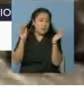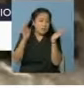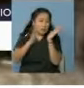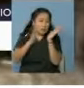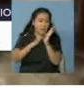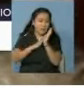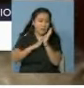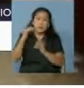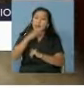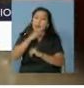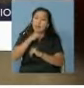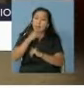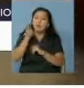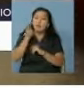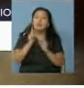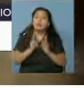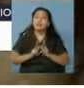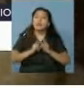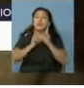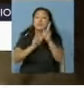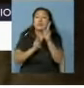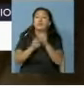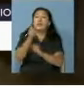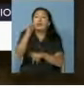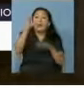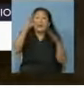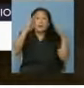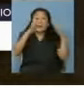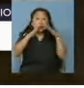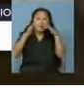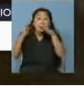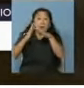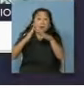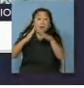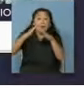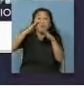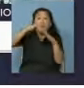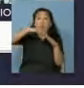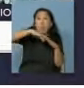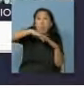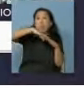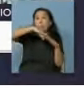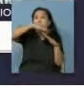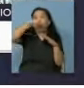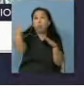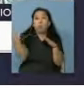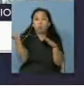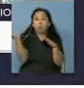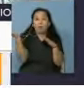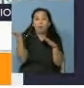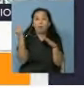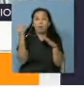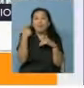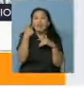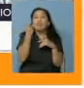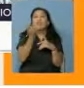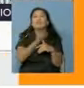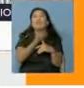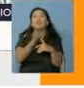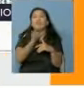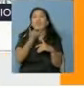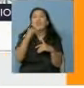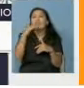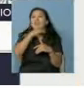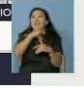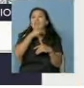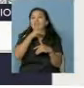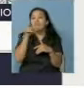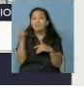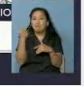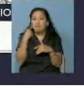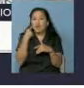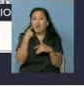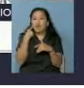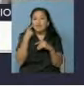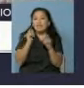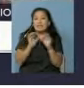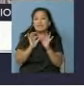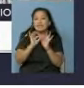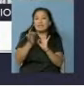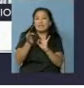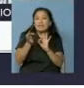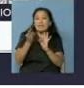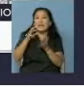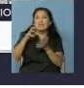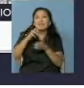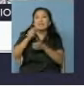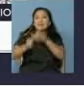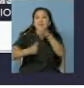que hay, al menos vimos dos casas que se levantaron literalmente todo el techo. Esto es en barrio Ledesma, uno cerca de la planta de gas